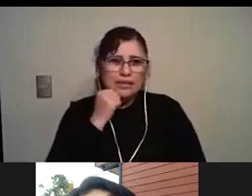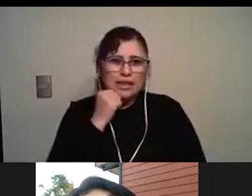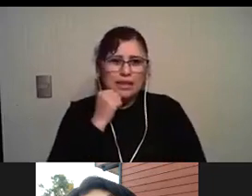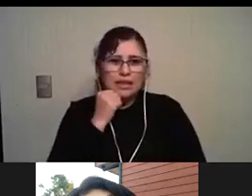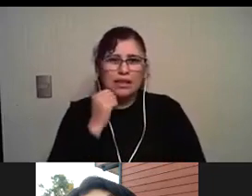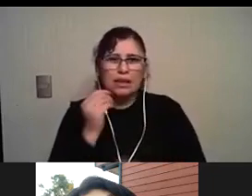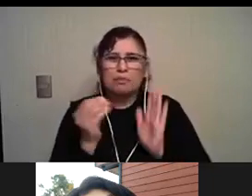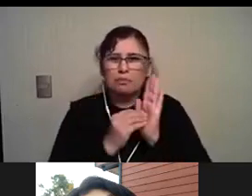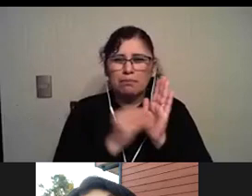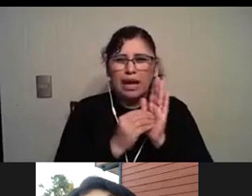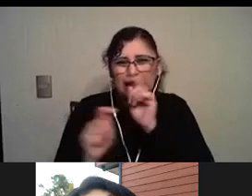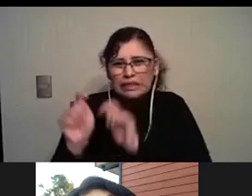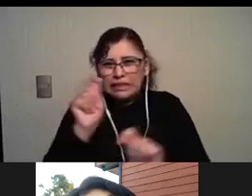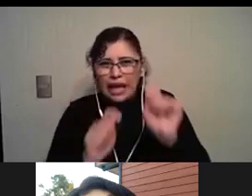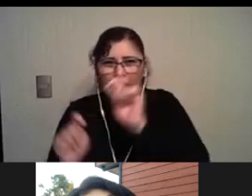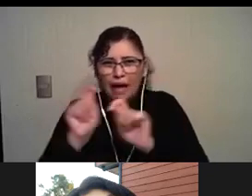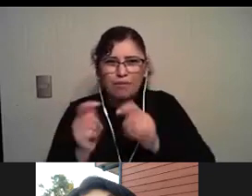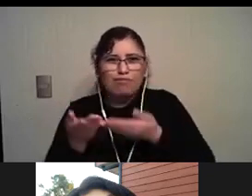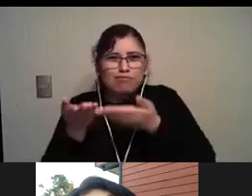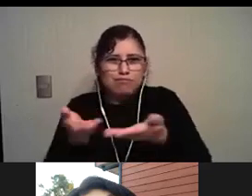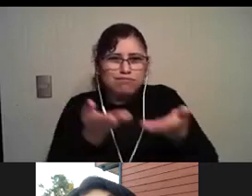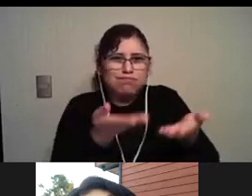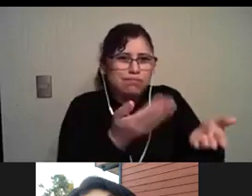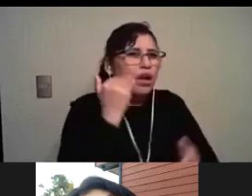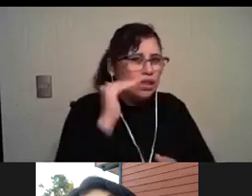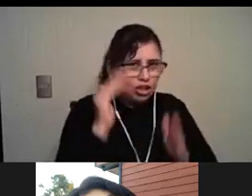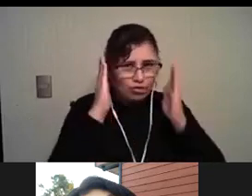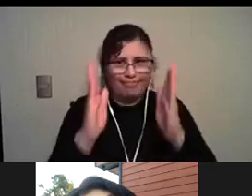de horas terapéuticas para la atención de los niños.